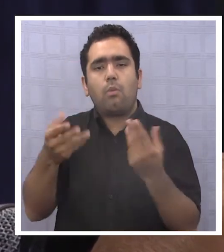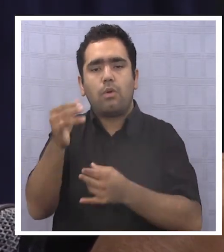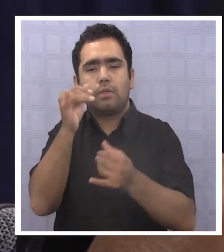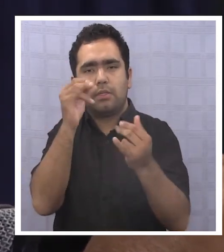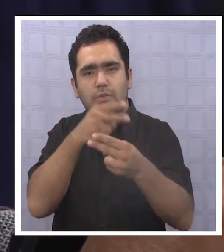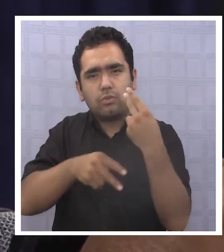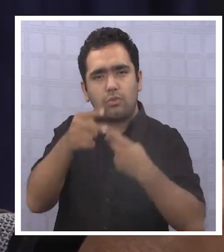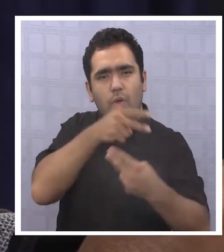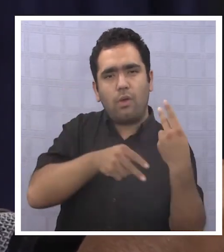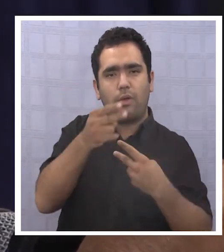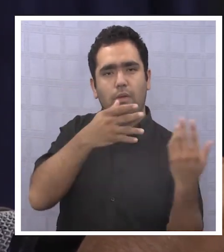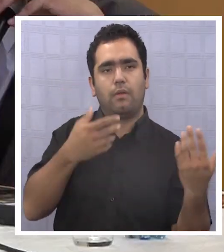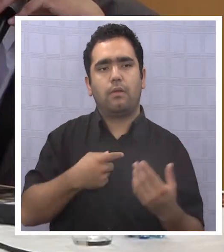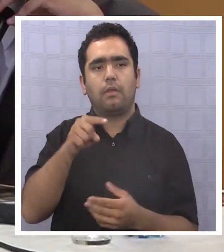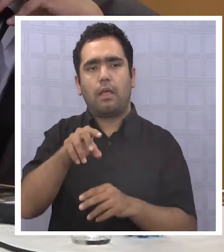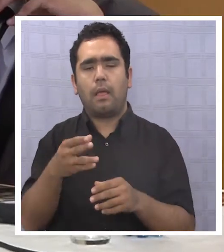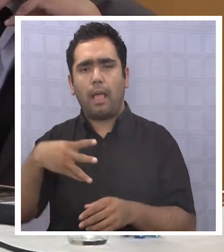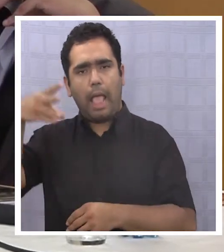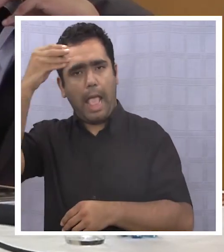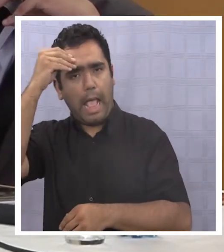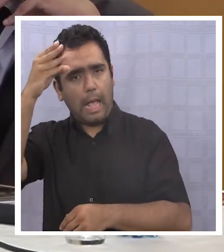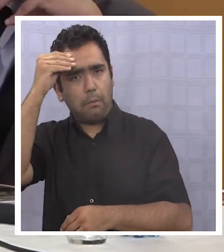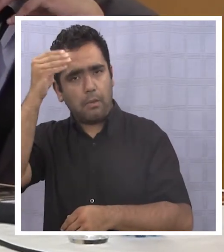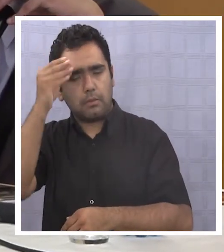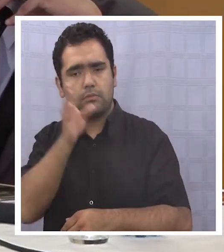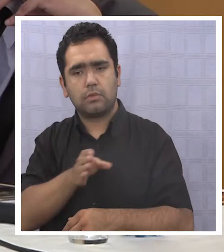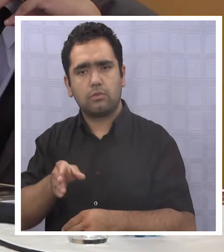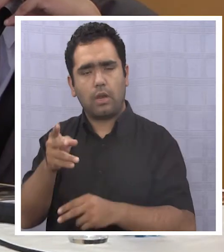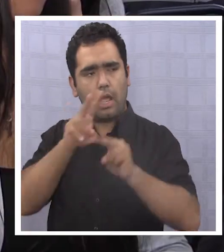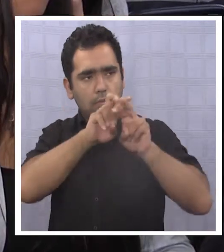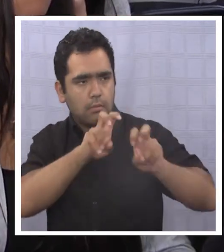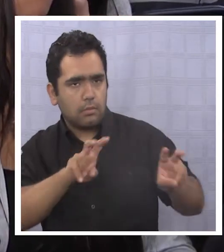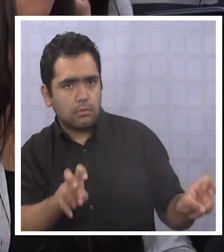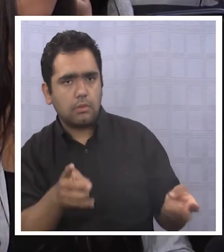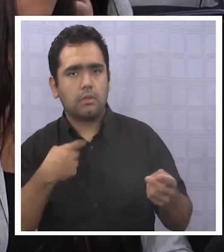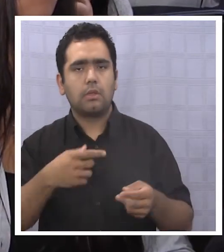la forma de aprender y entender la historia, a partir de la experiencia de quienes la